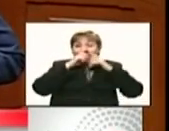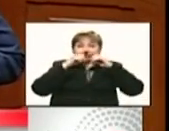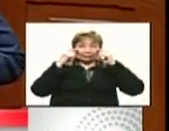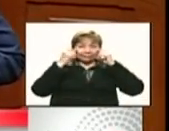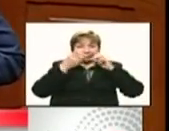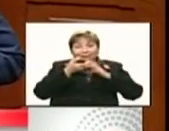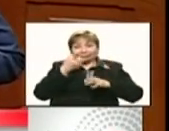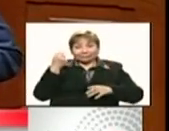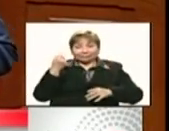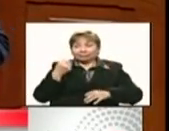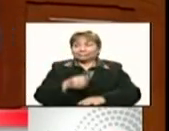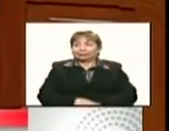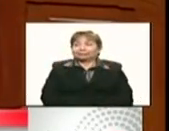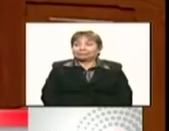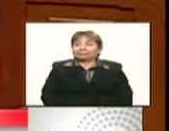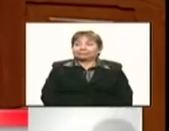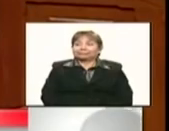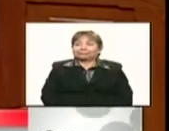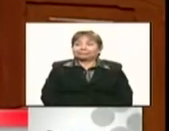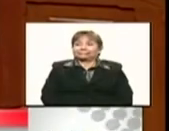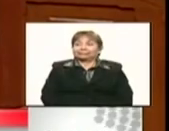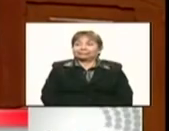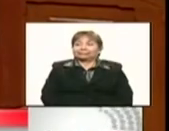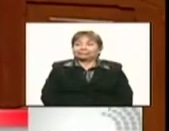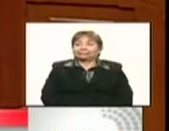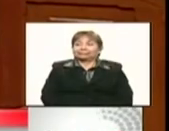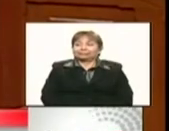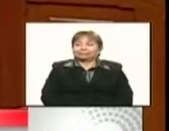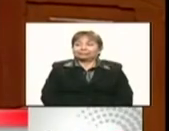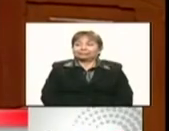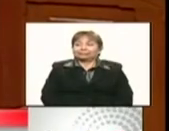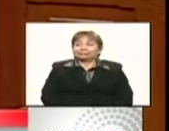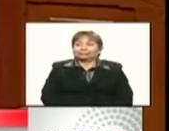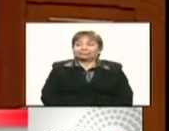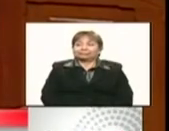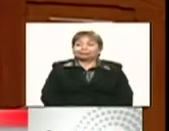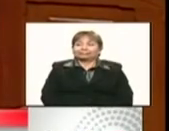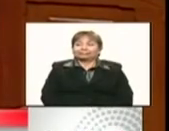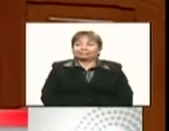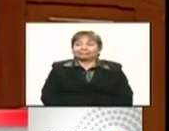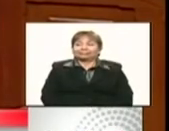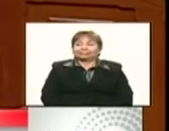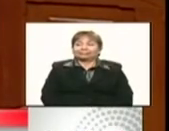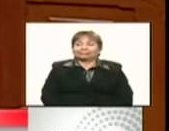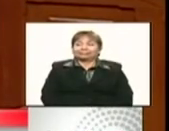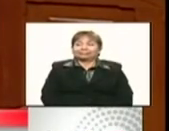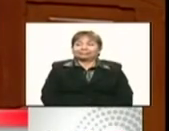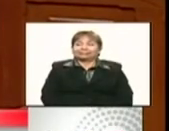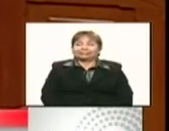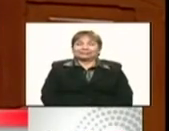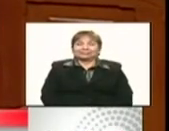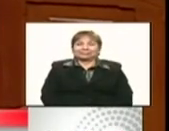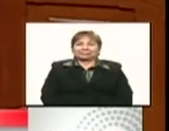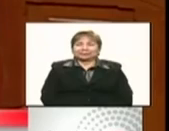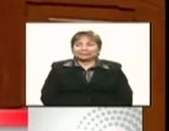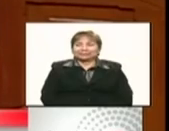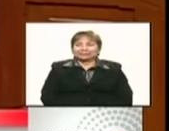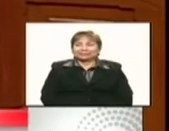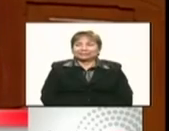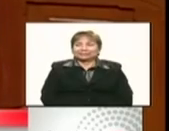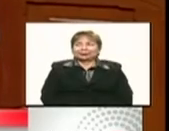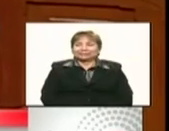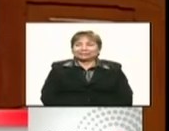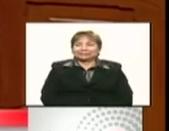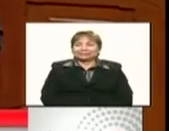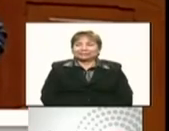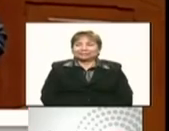embargo, creo que estarían actuando en este momento en una forma que no está prevista en la Constitución. La Constitución